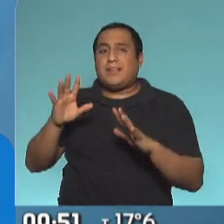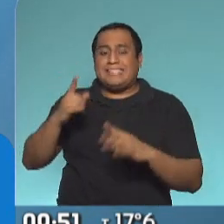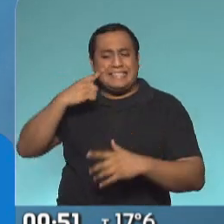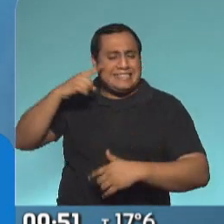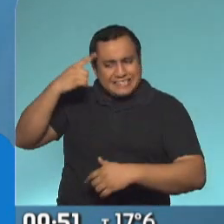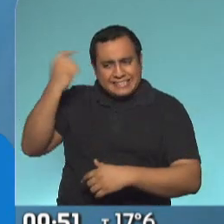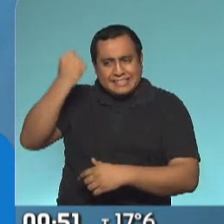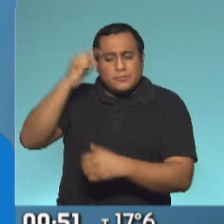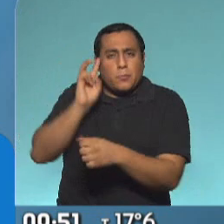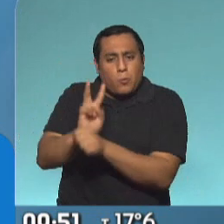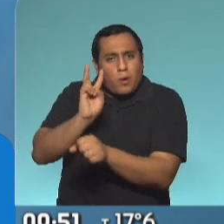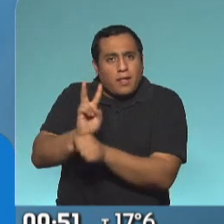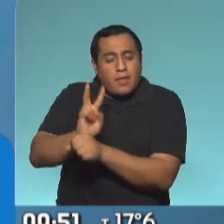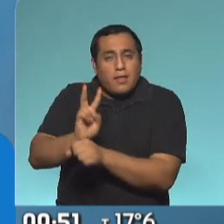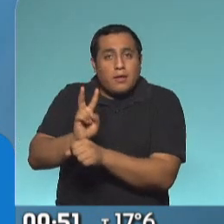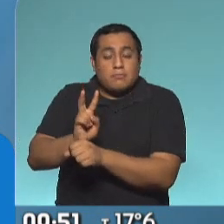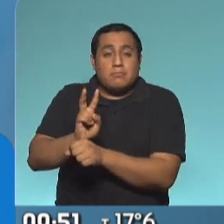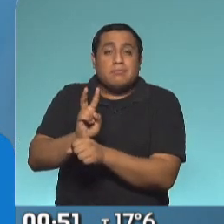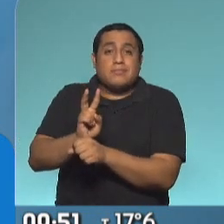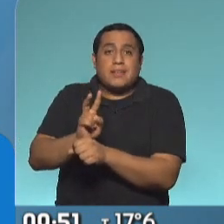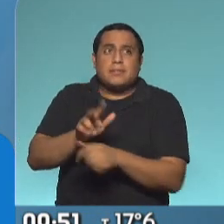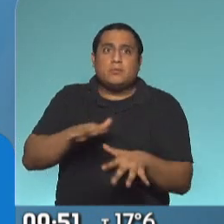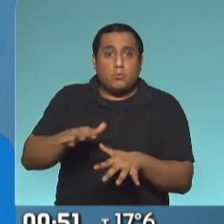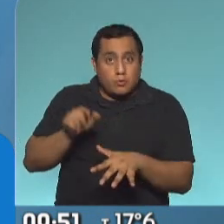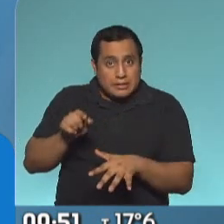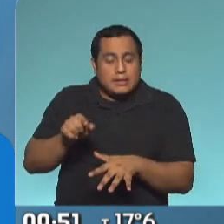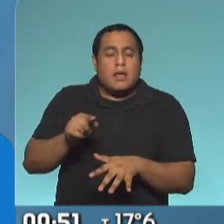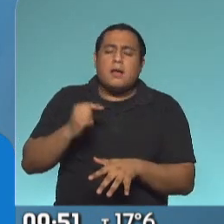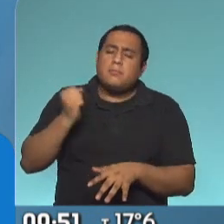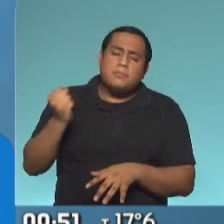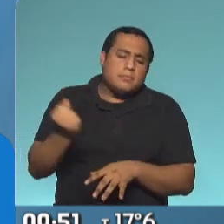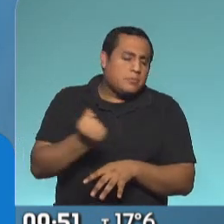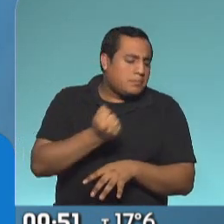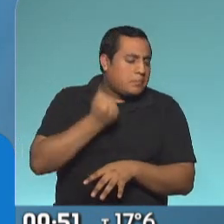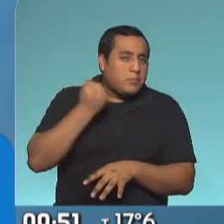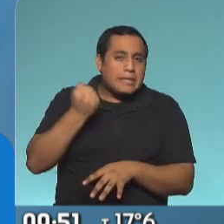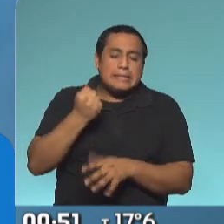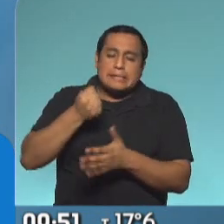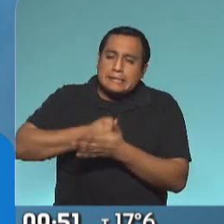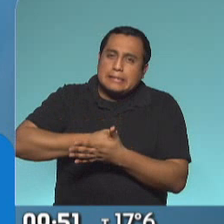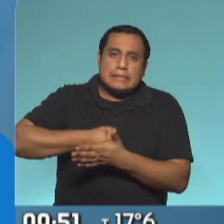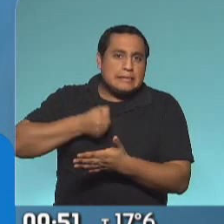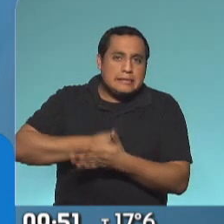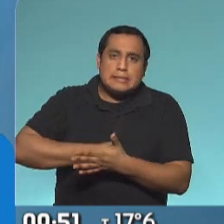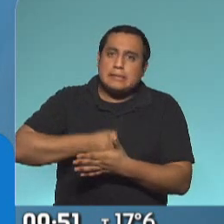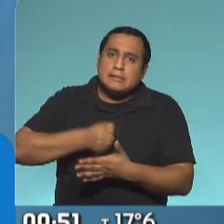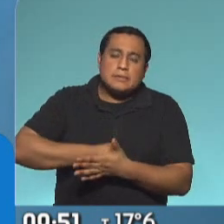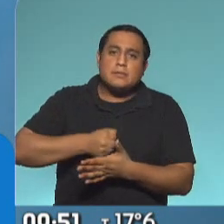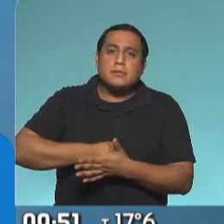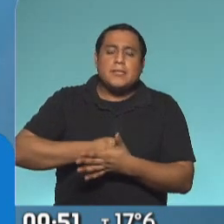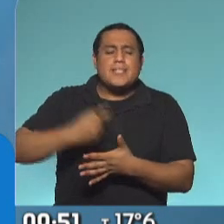cuidar en ese contexto es crucial intentar estar lo más